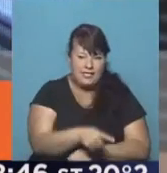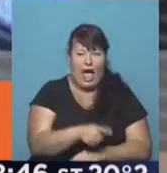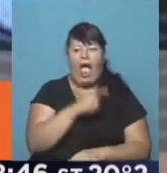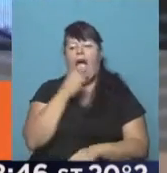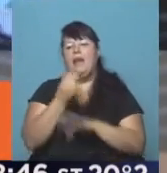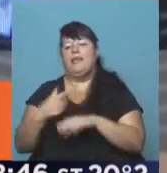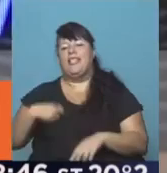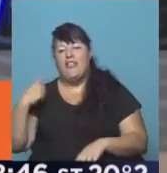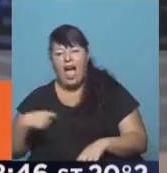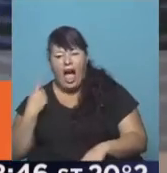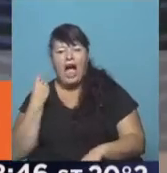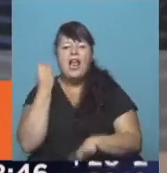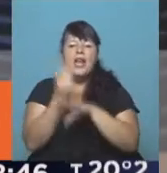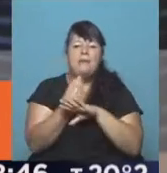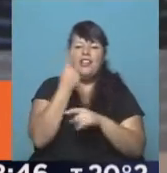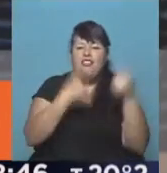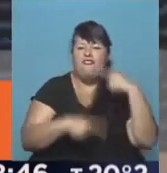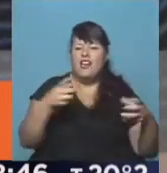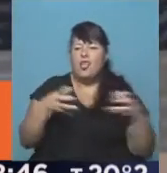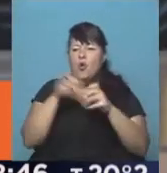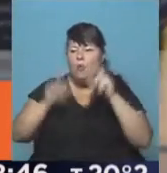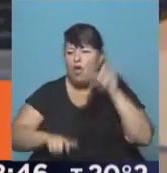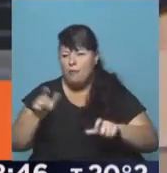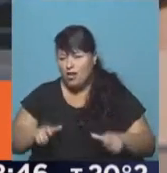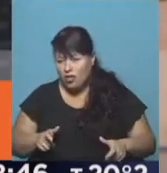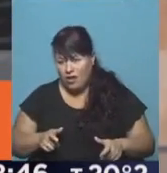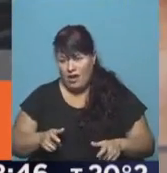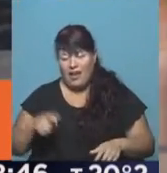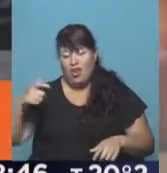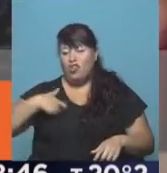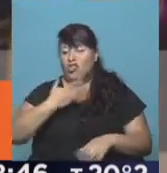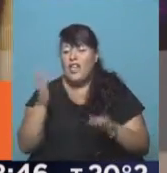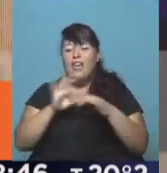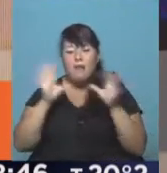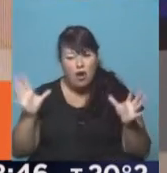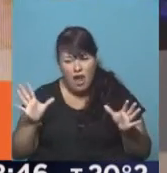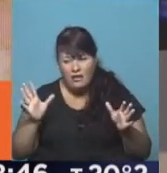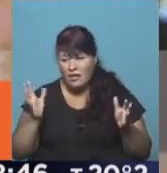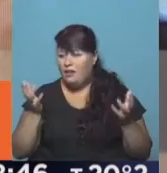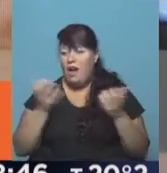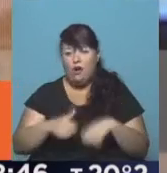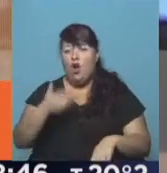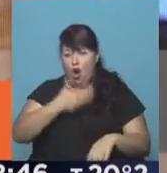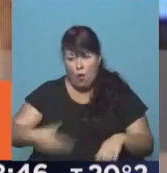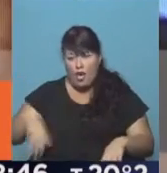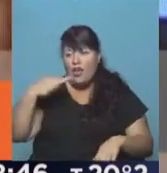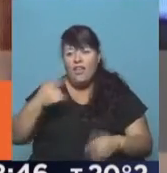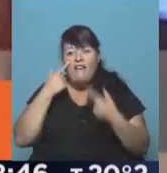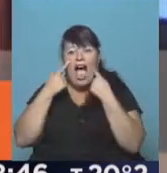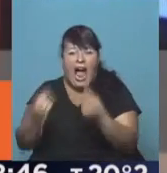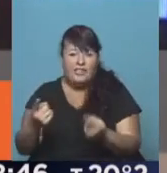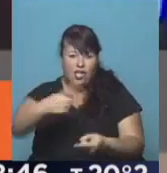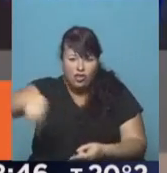representan a sindicatos que representan a distintos sectores de la sociedad que en una sociedad democrática naturalmente el gobierno tiene que escuchar